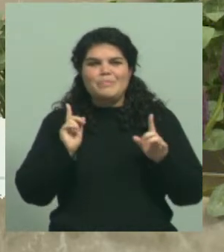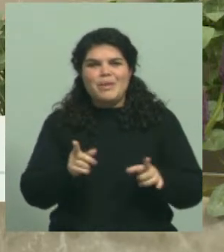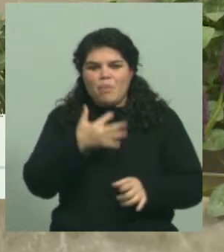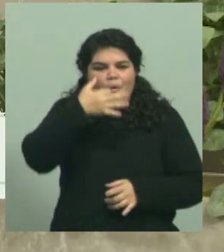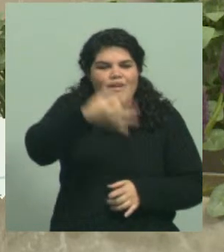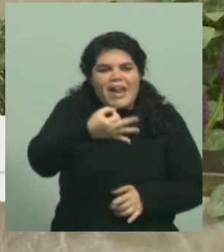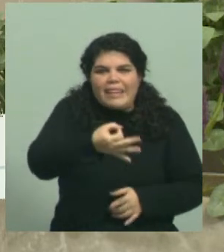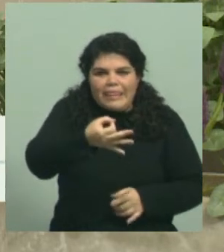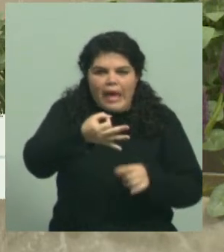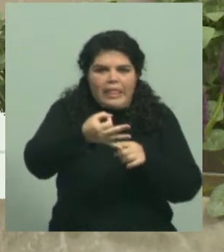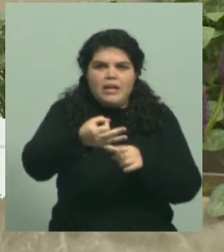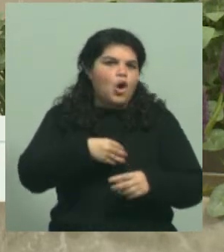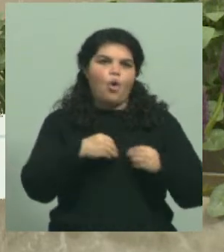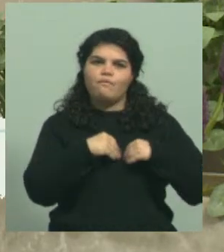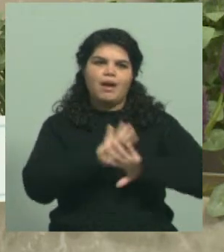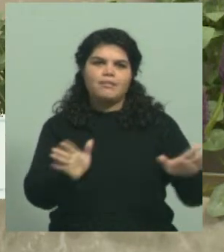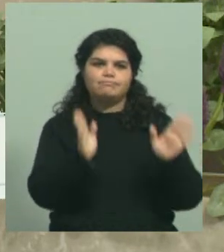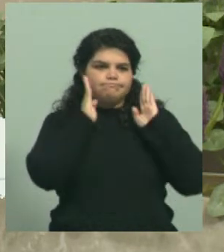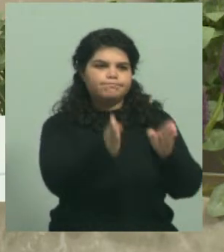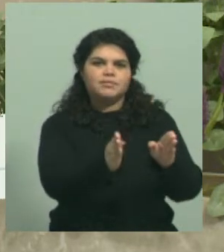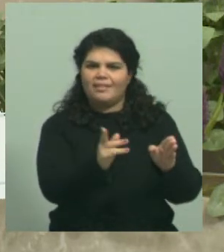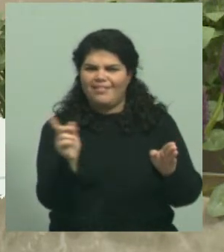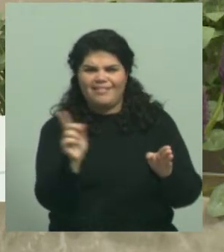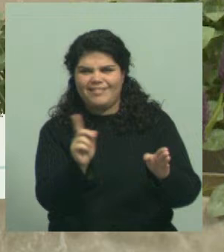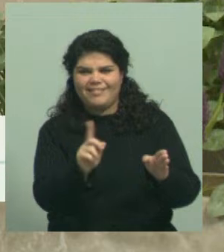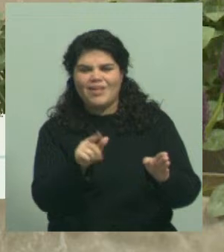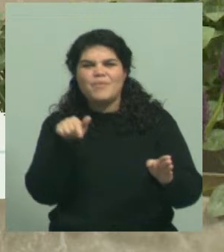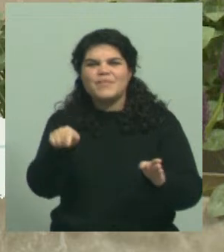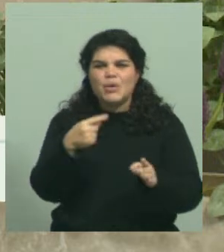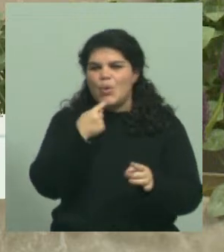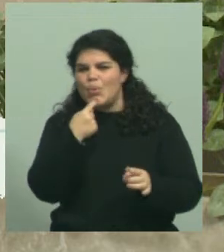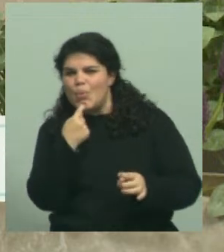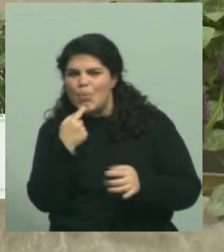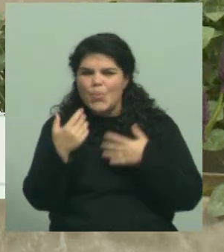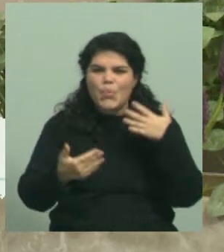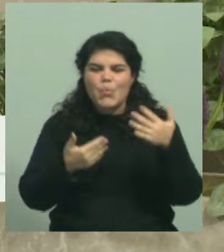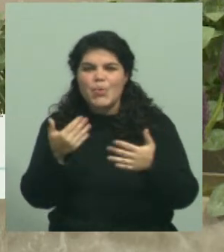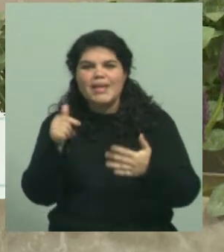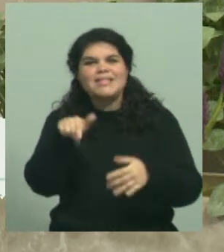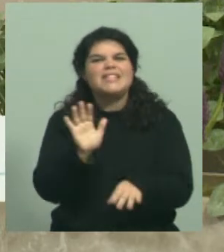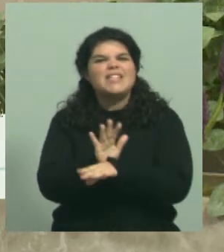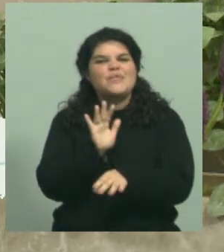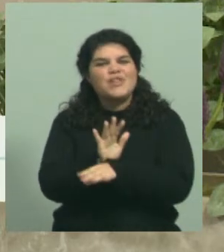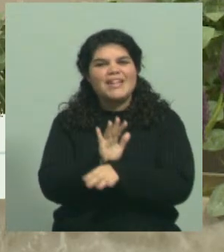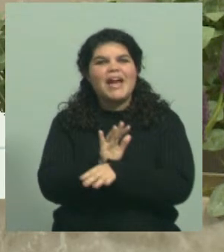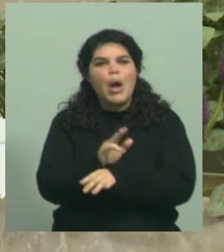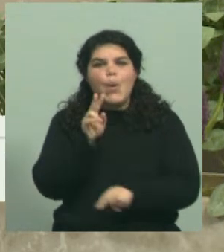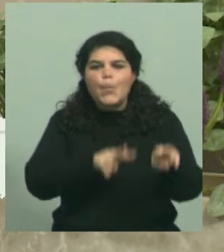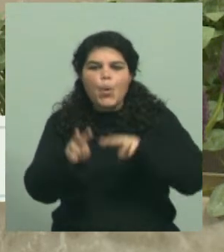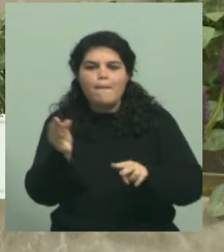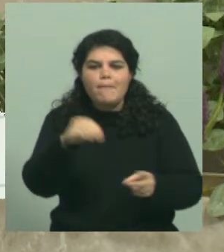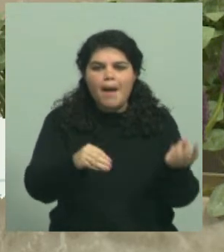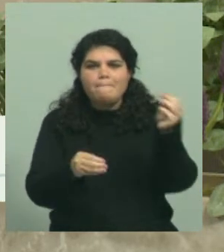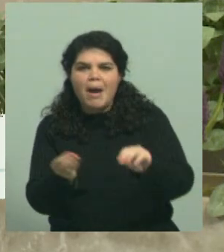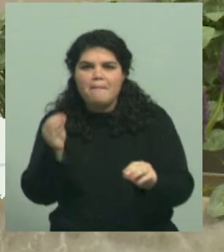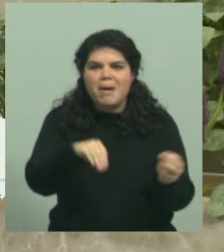mismo, sí. Y se ha convertido en algo totalmente accesorio. Entonces, la ciencia,